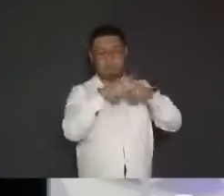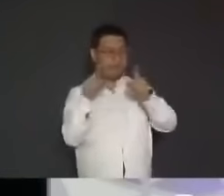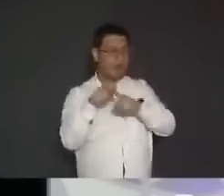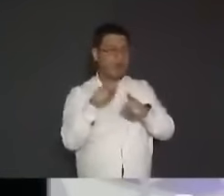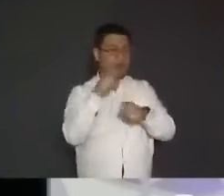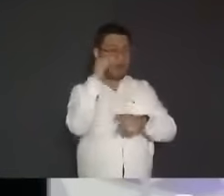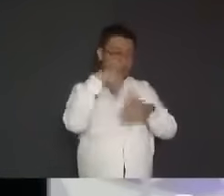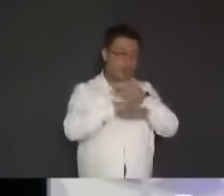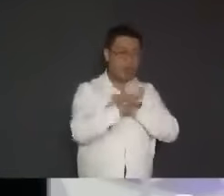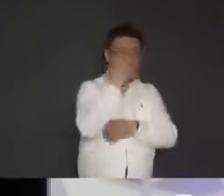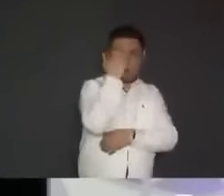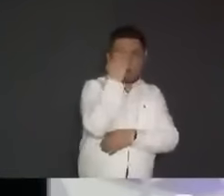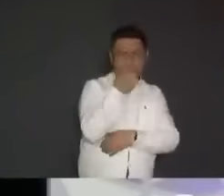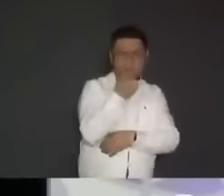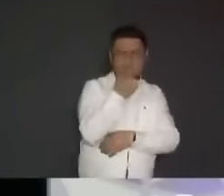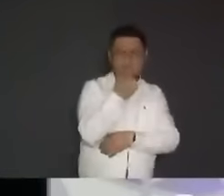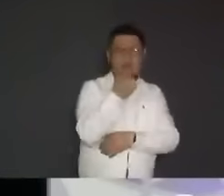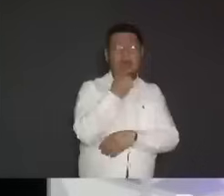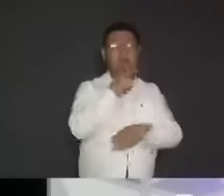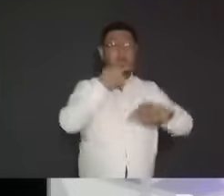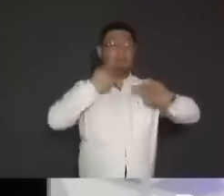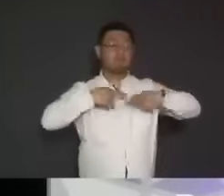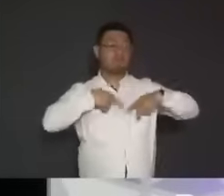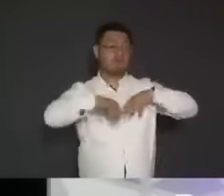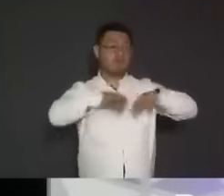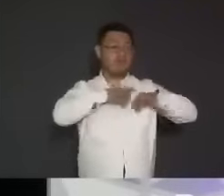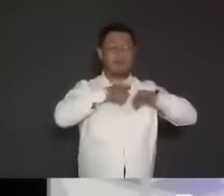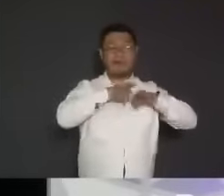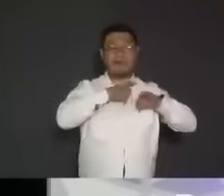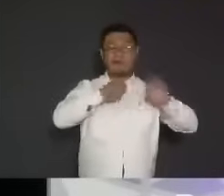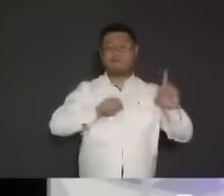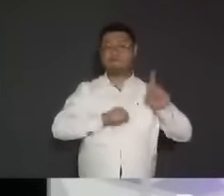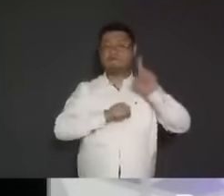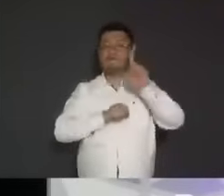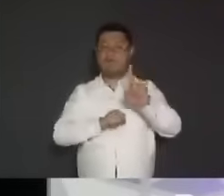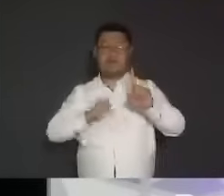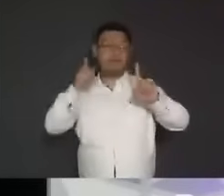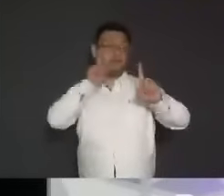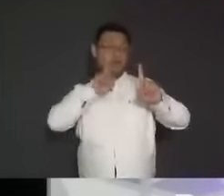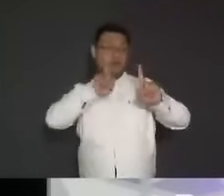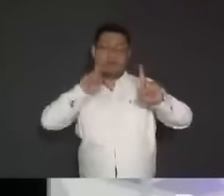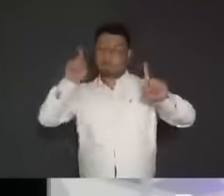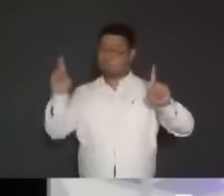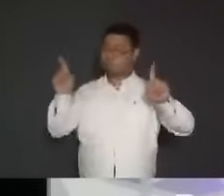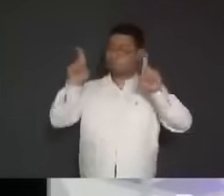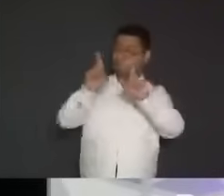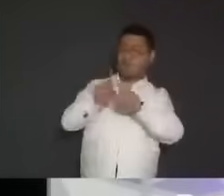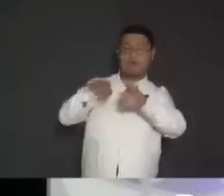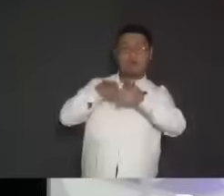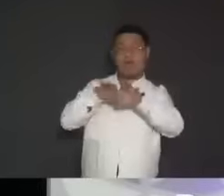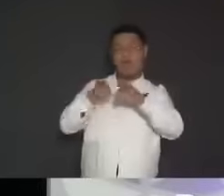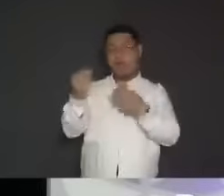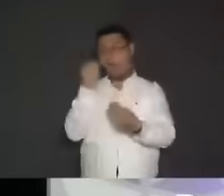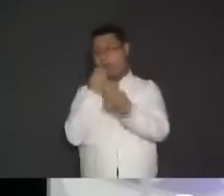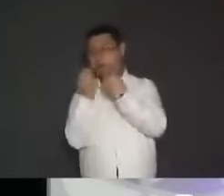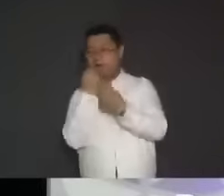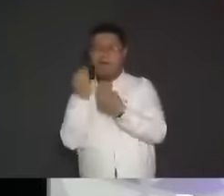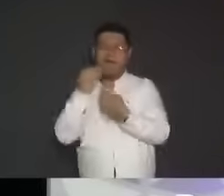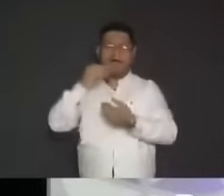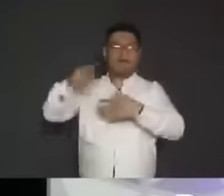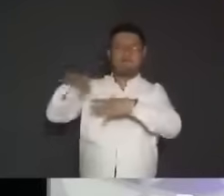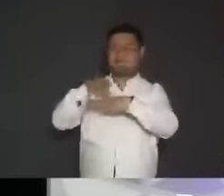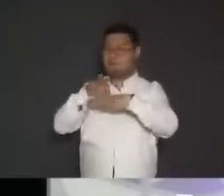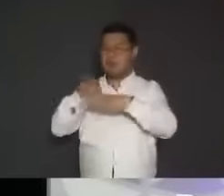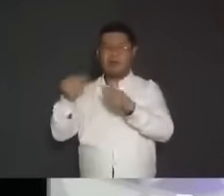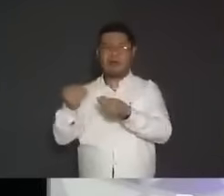vas a encontrar una foto con los trabajadores de la construcción, con las trabajadoras de la construcción, comiendo chicharra, haciéndose